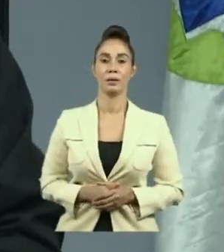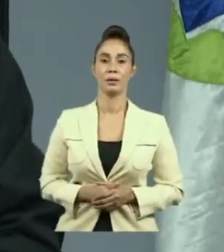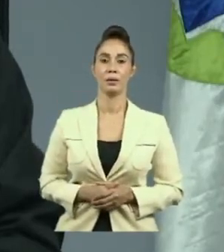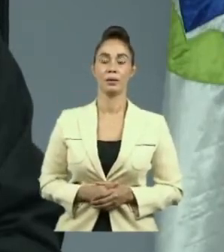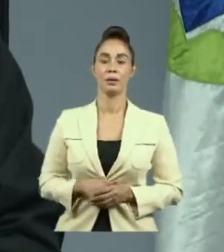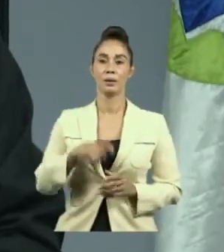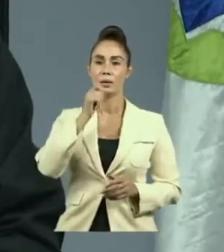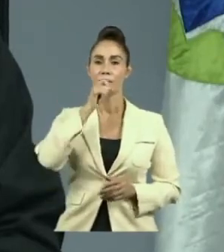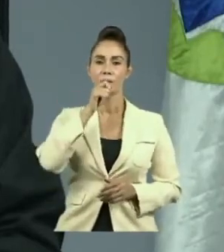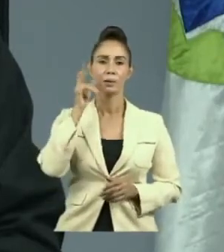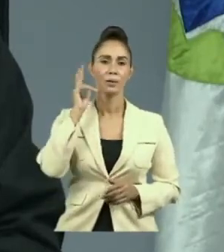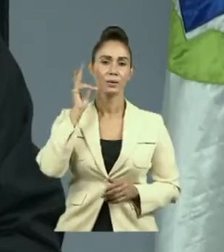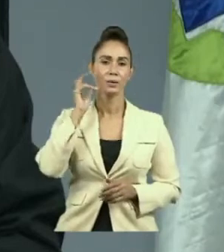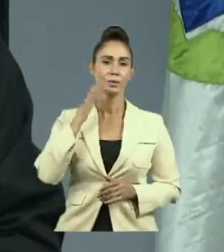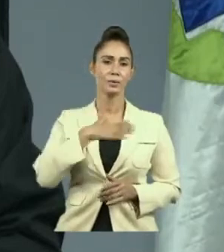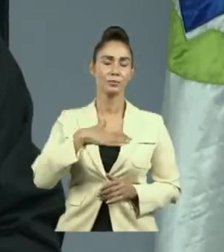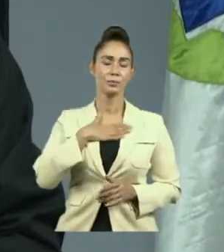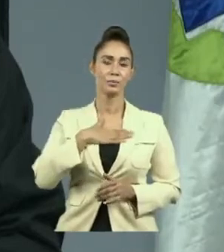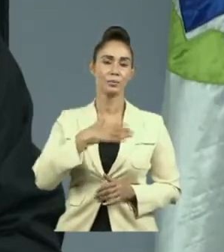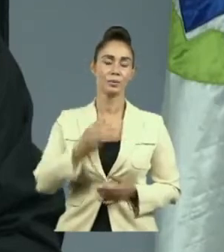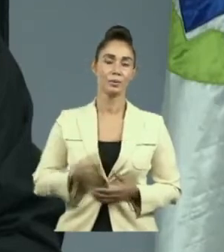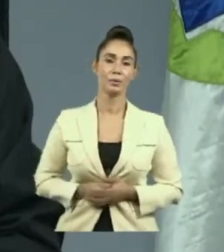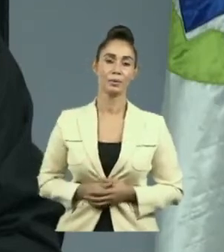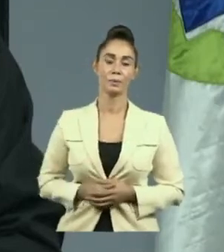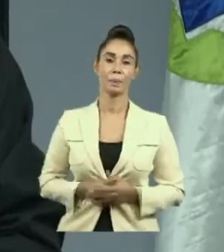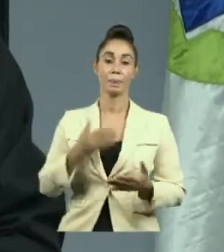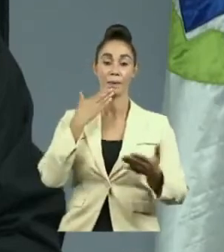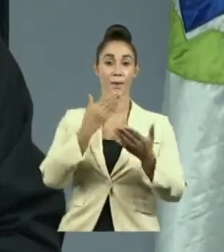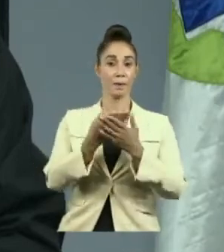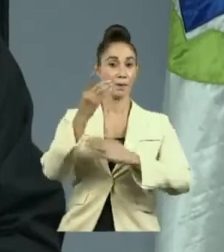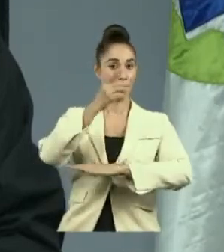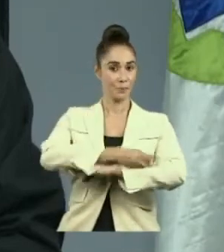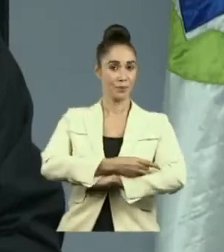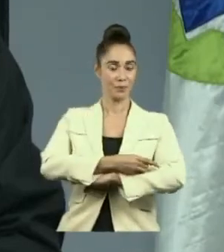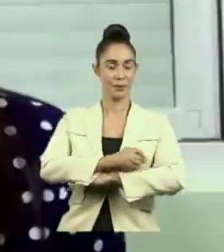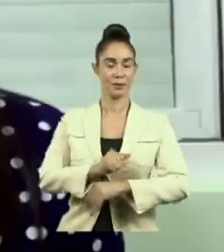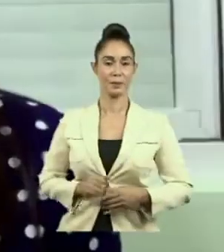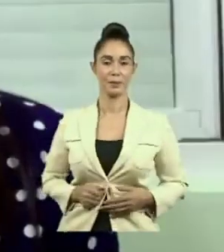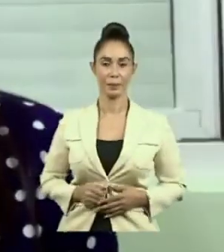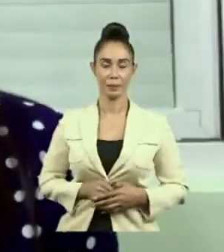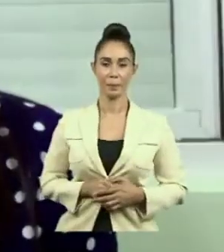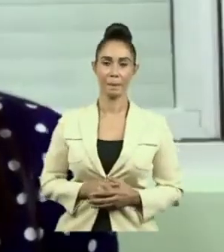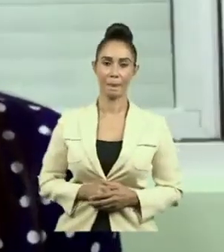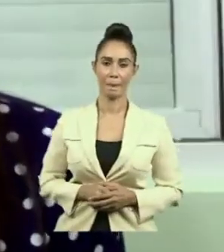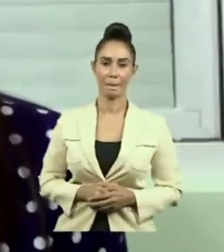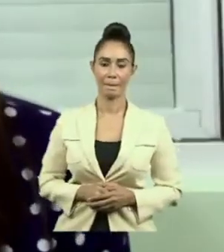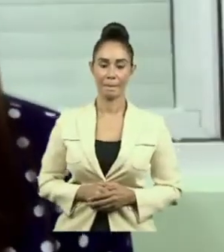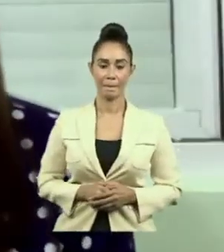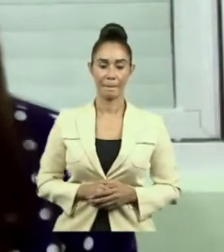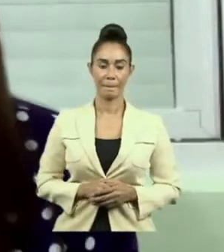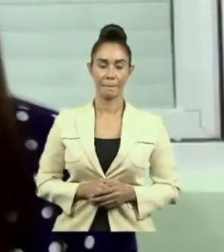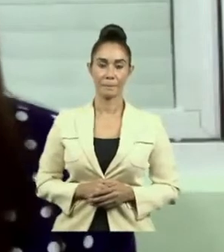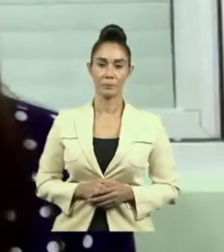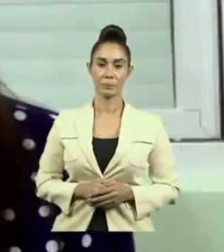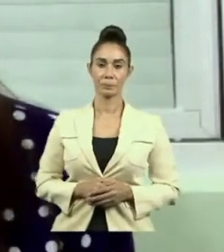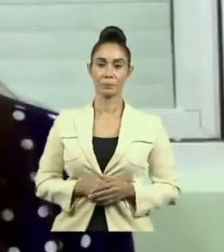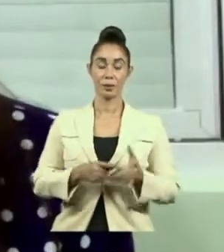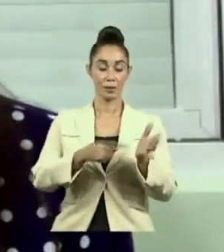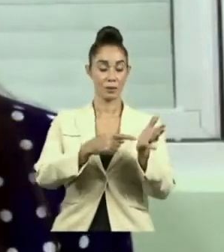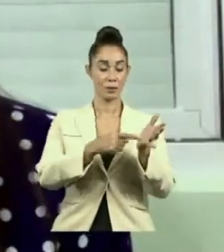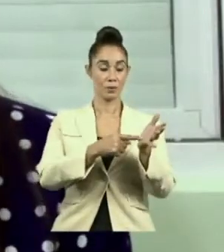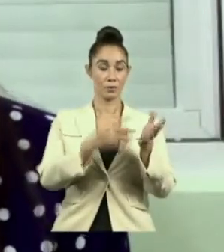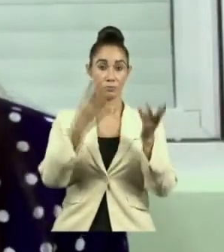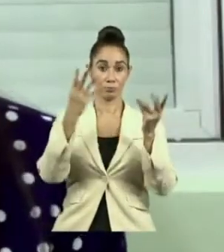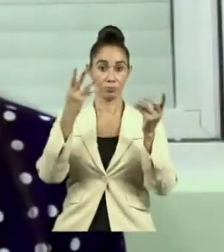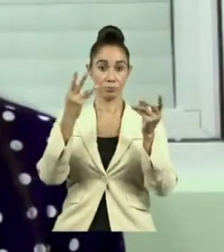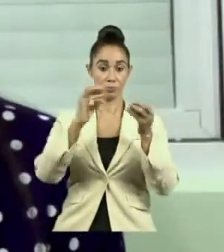micrófono camila por favor buen dia doctor según las estadísticas presentadas por ustedes